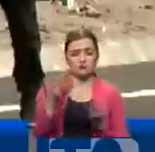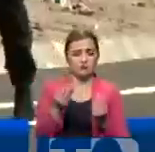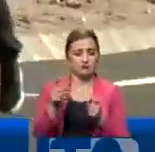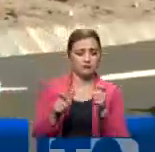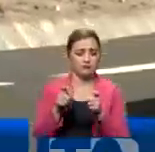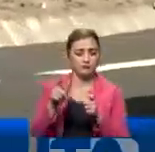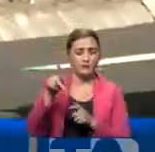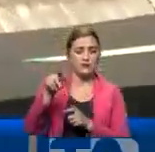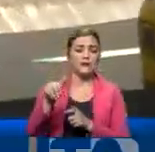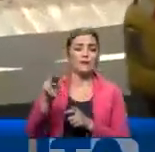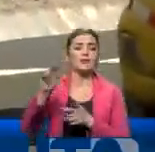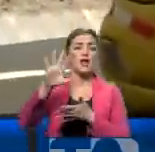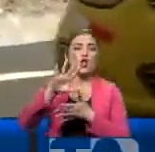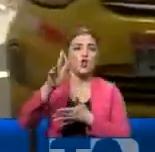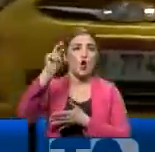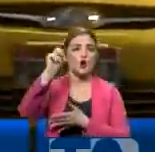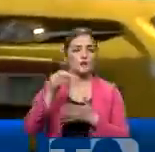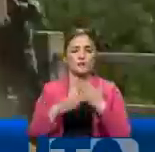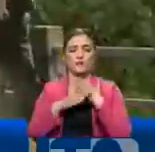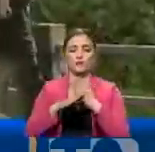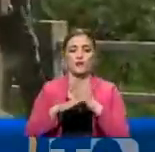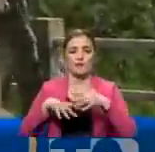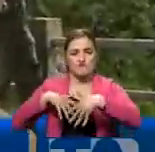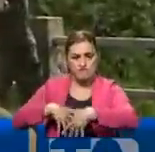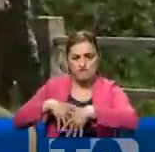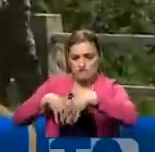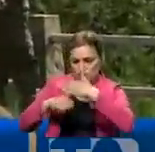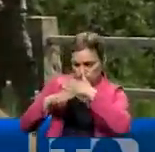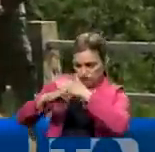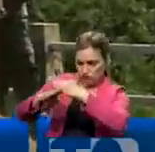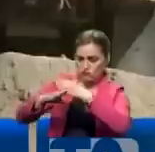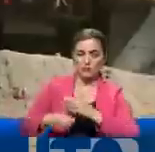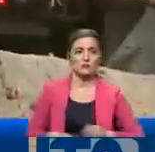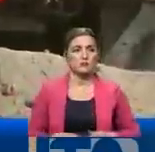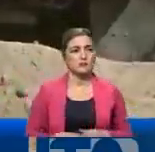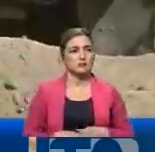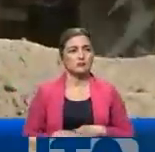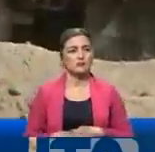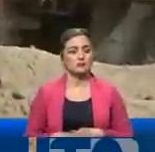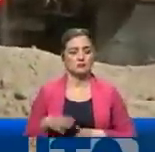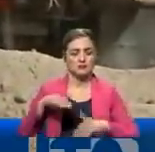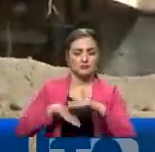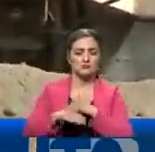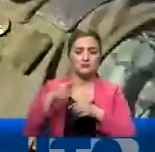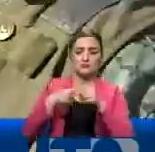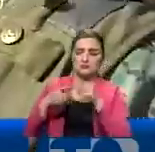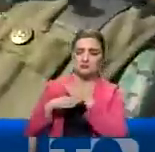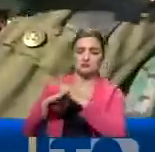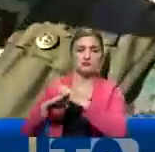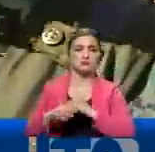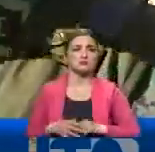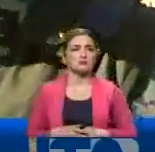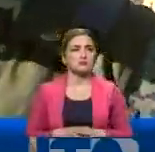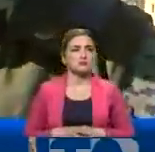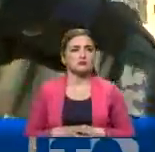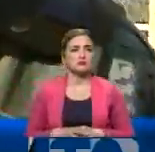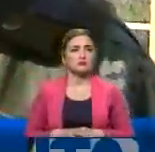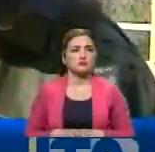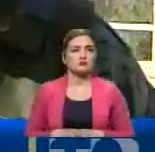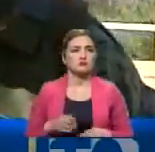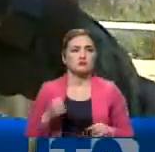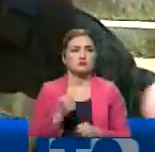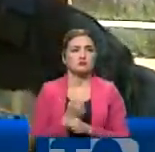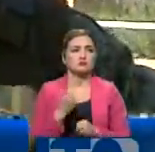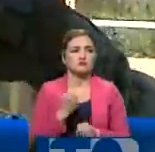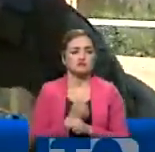de la Panamericana Norte para impedir el paso de los indígenas hacia la capital. Estamos haciendo justo trabajos